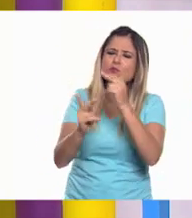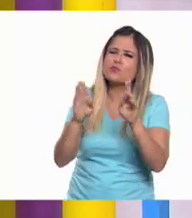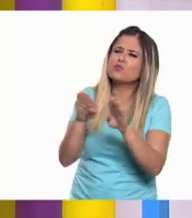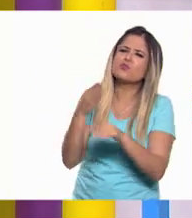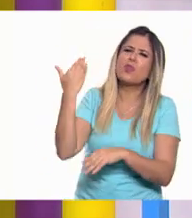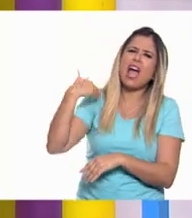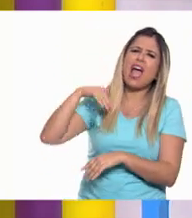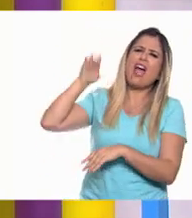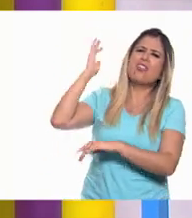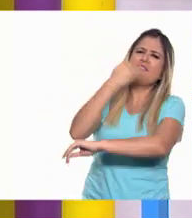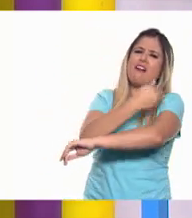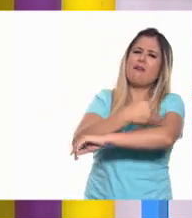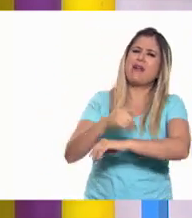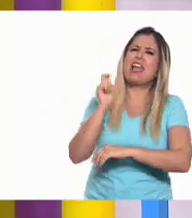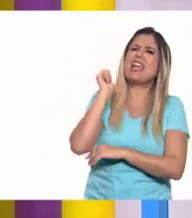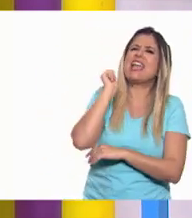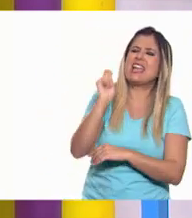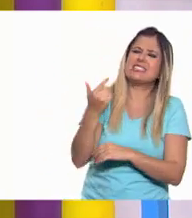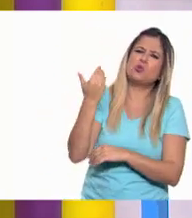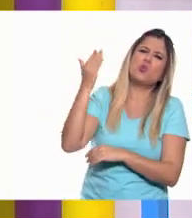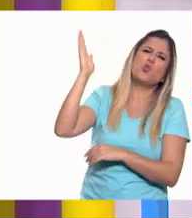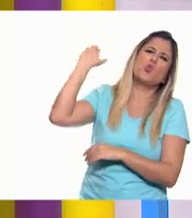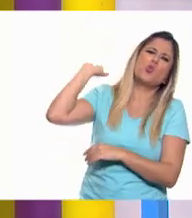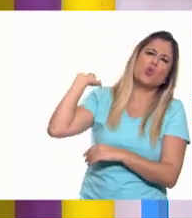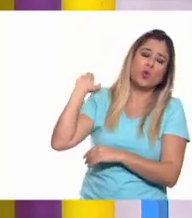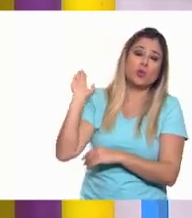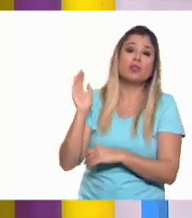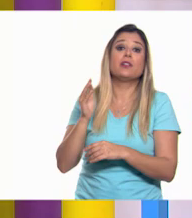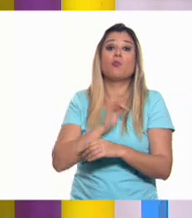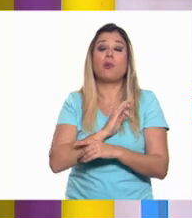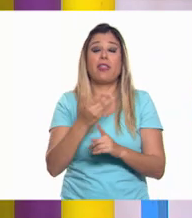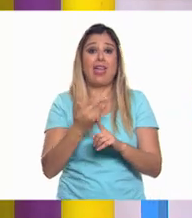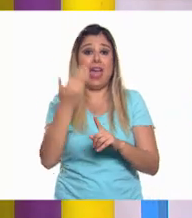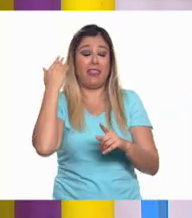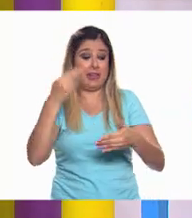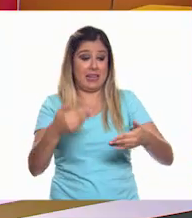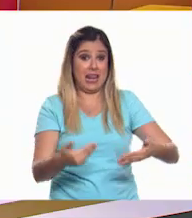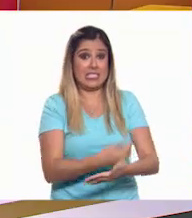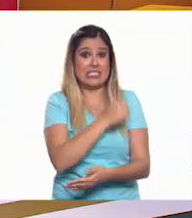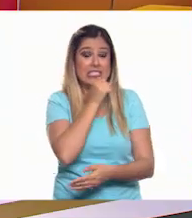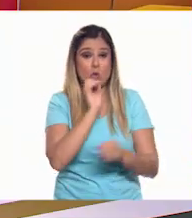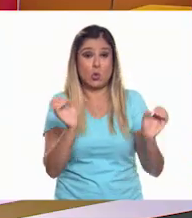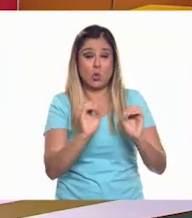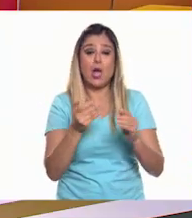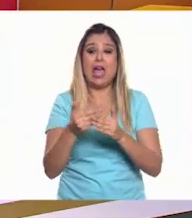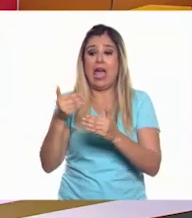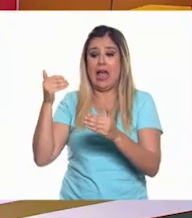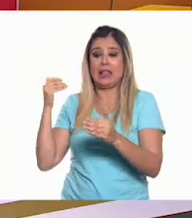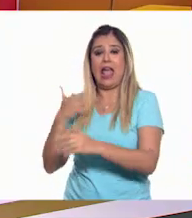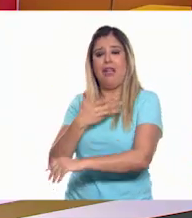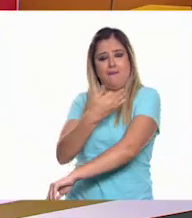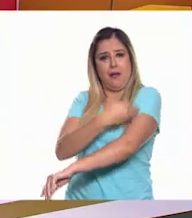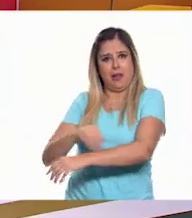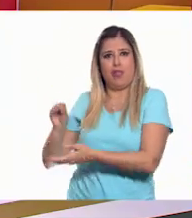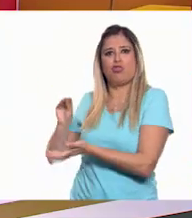mi familia antes. Ahora, ¿puede haber un antes de que tú nacieras? Por supuesto.